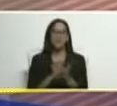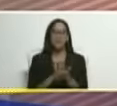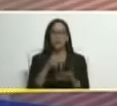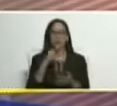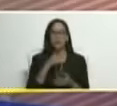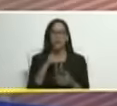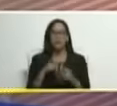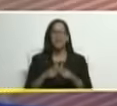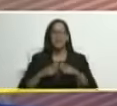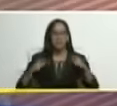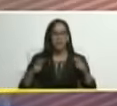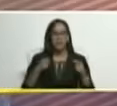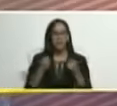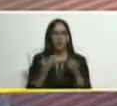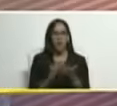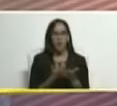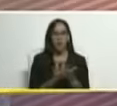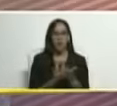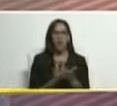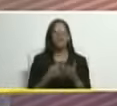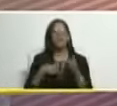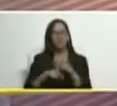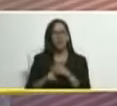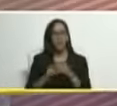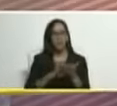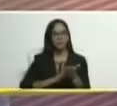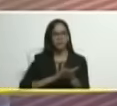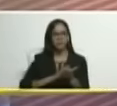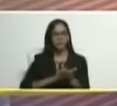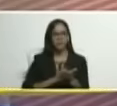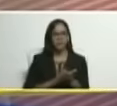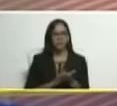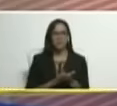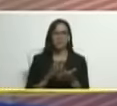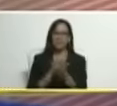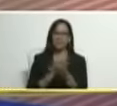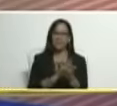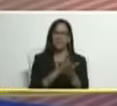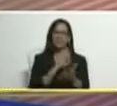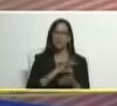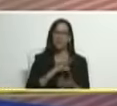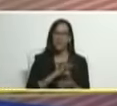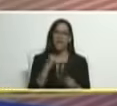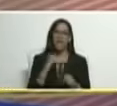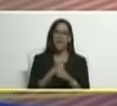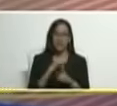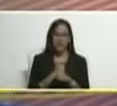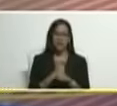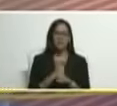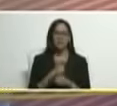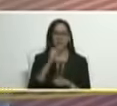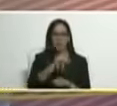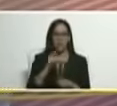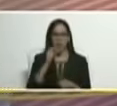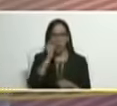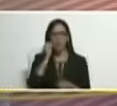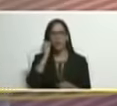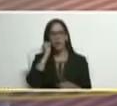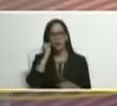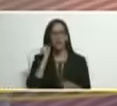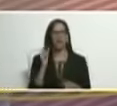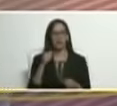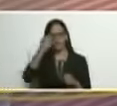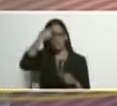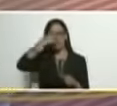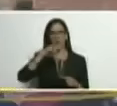el crecimiento económico, y vamos a la recuperación del bienestar social, laboral, de los trabajadores, las trabajadoras y del